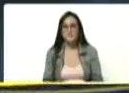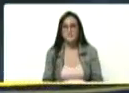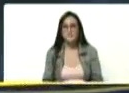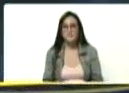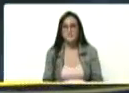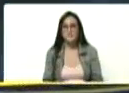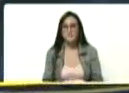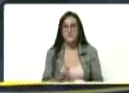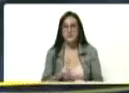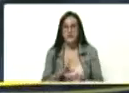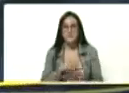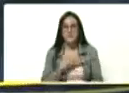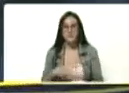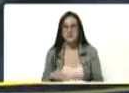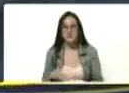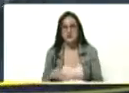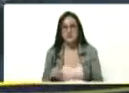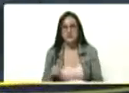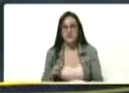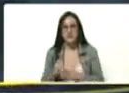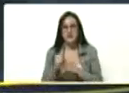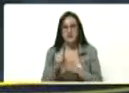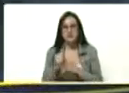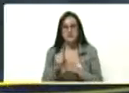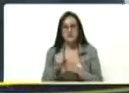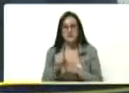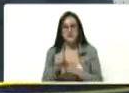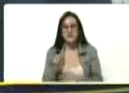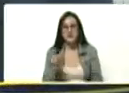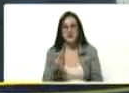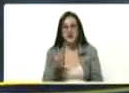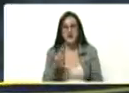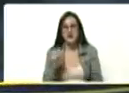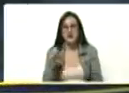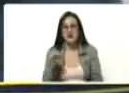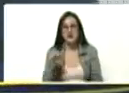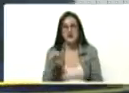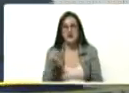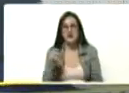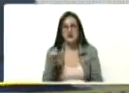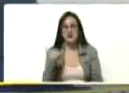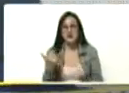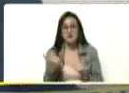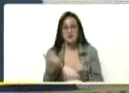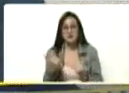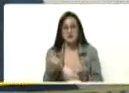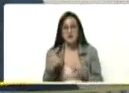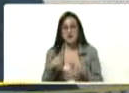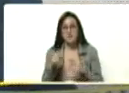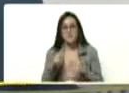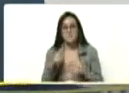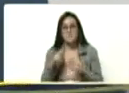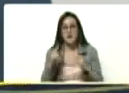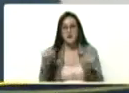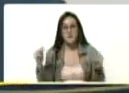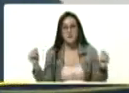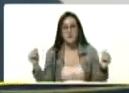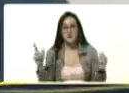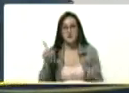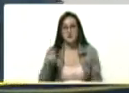a la presidencia, a la dirigencia de Grenada, y estaba Torrijos ahí en Panamá